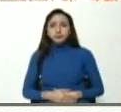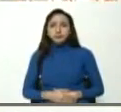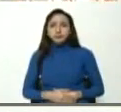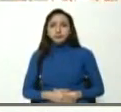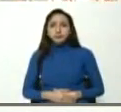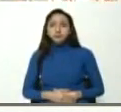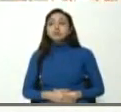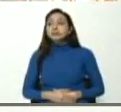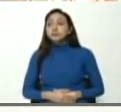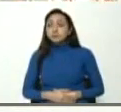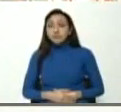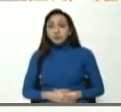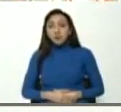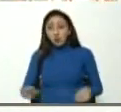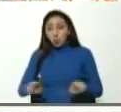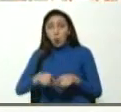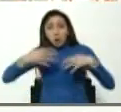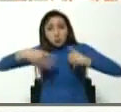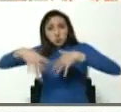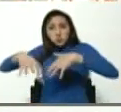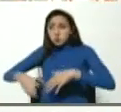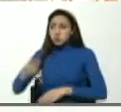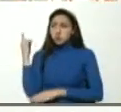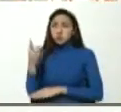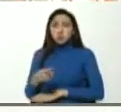como arengando a una tropa